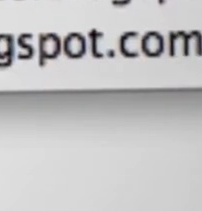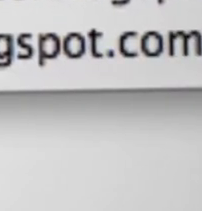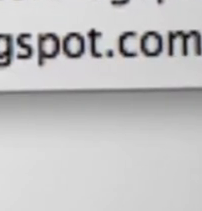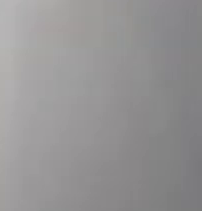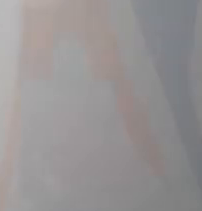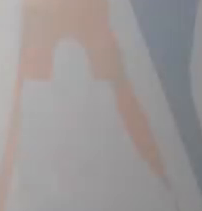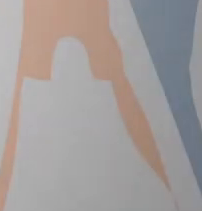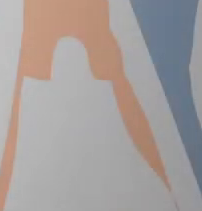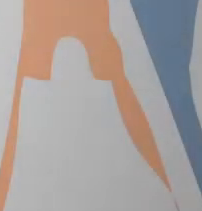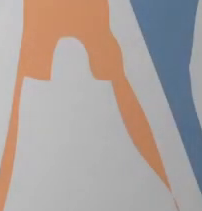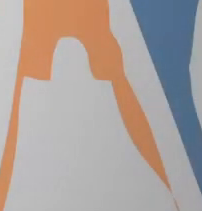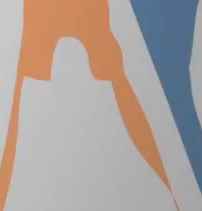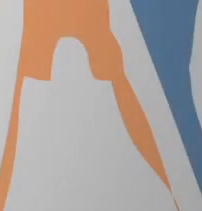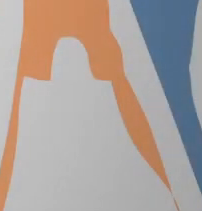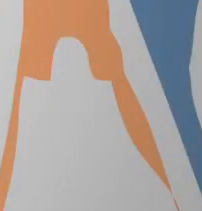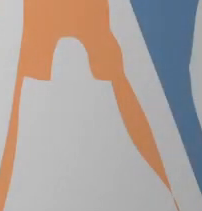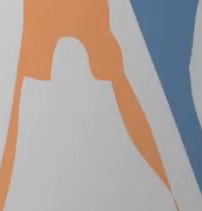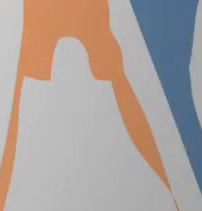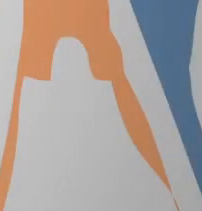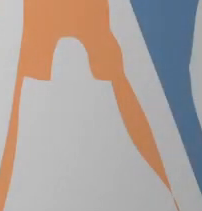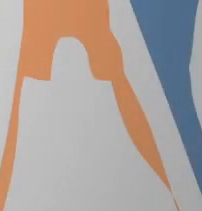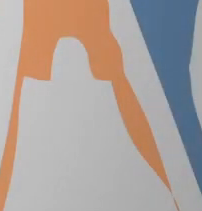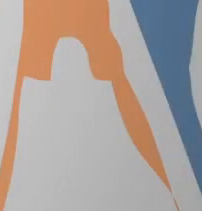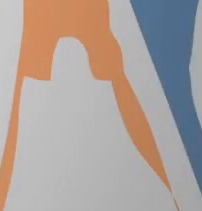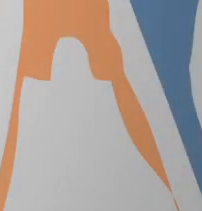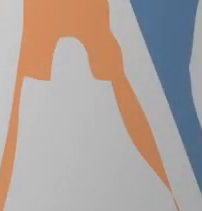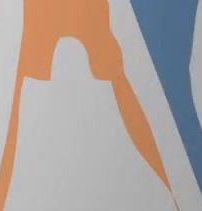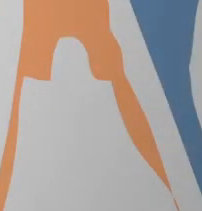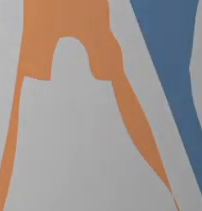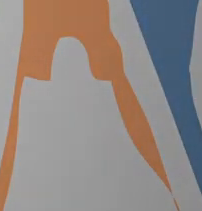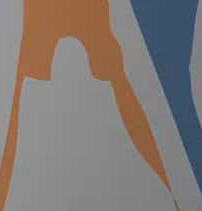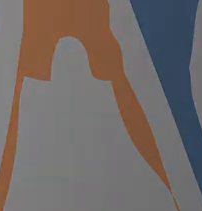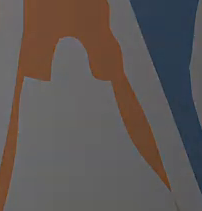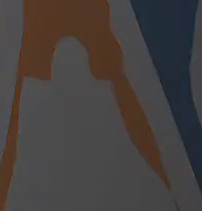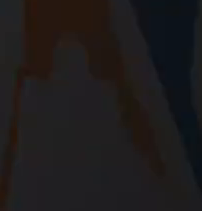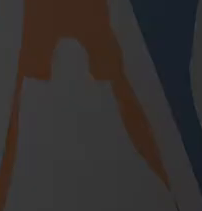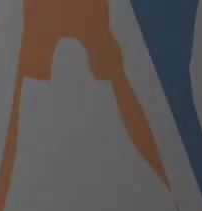dialogosecologismoyfeminismo.blogspot.com. Vamos a un corte y ya regresamos.